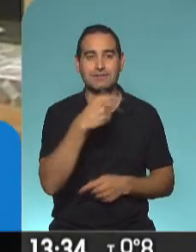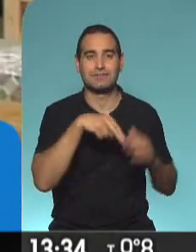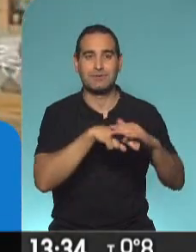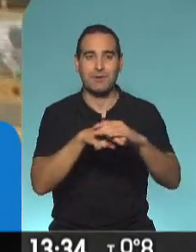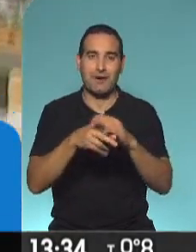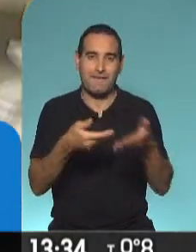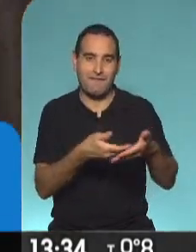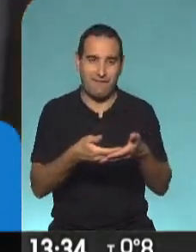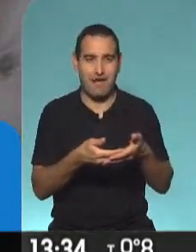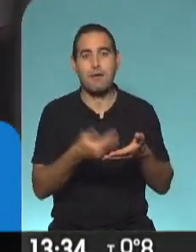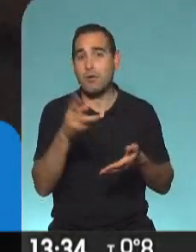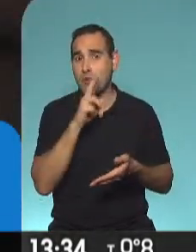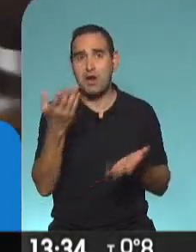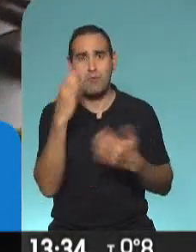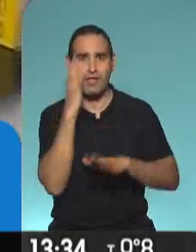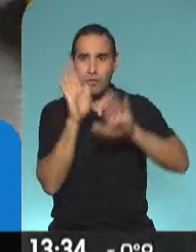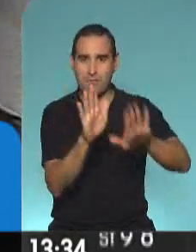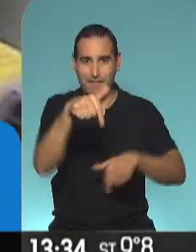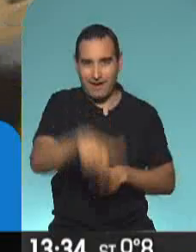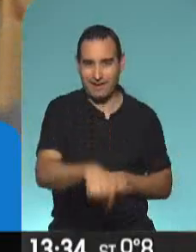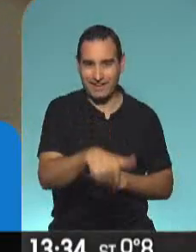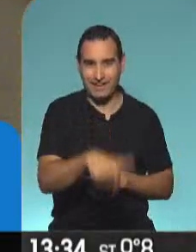para que las mujeres puedan ser alojadas aquí en este lugar